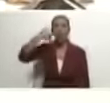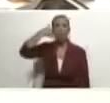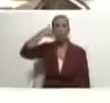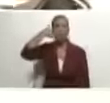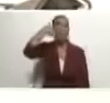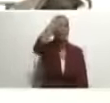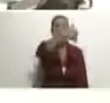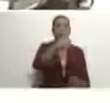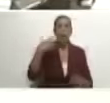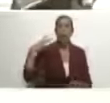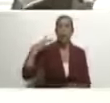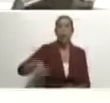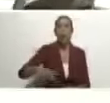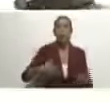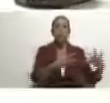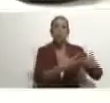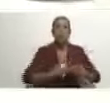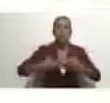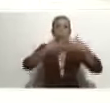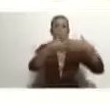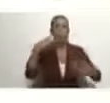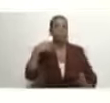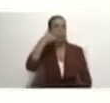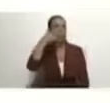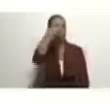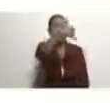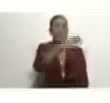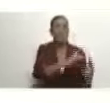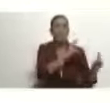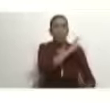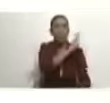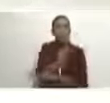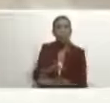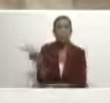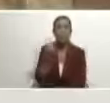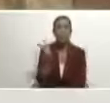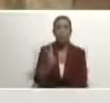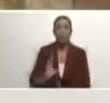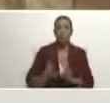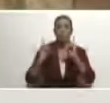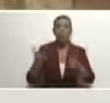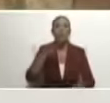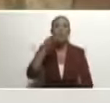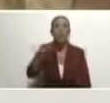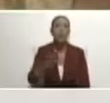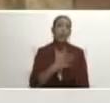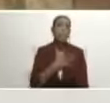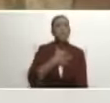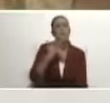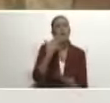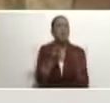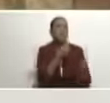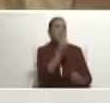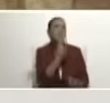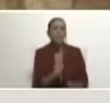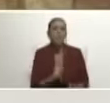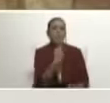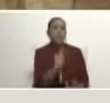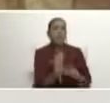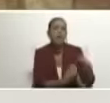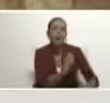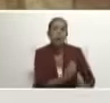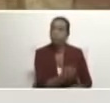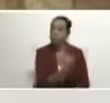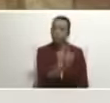con la Casa Blanca o el Departamento de Estado para tomar decisiones políticas, programáticas, candidaturales.